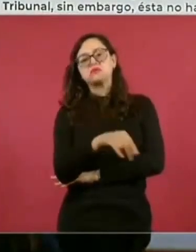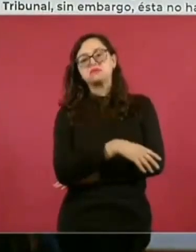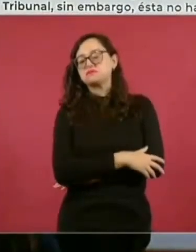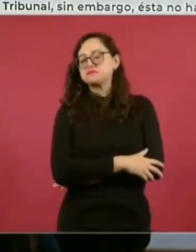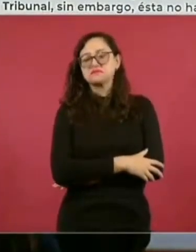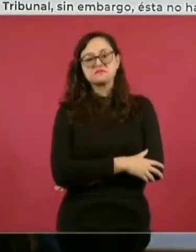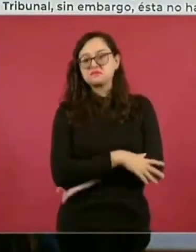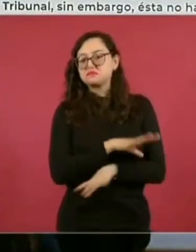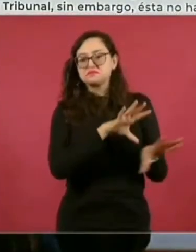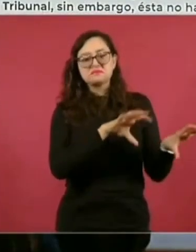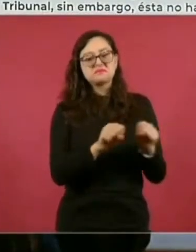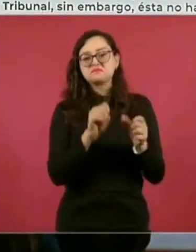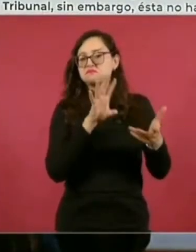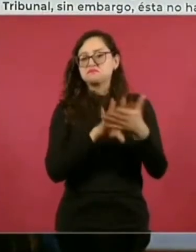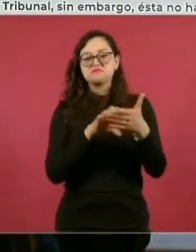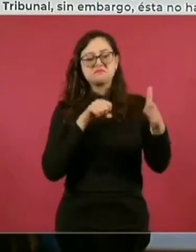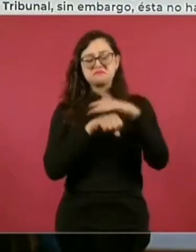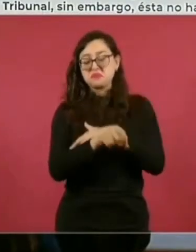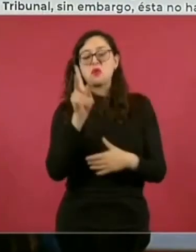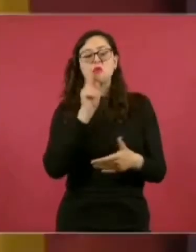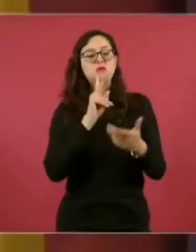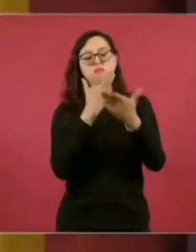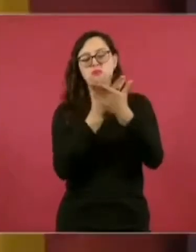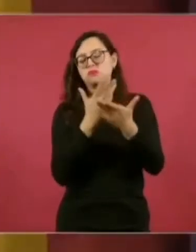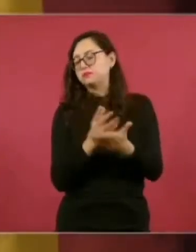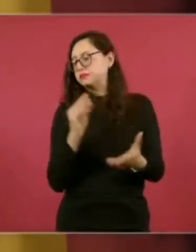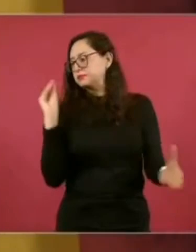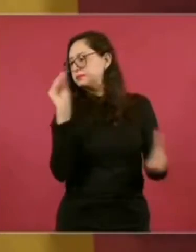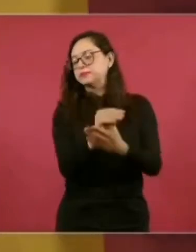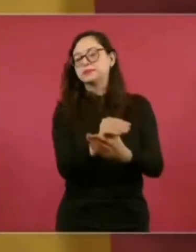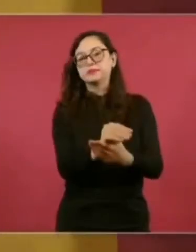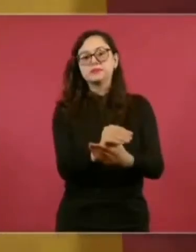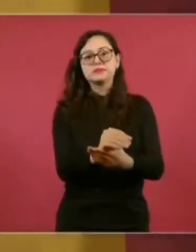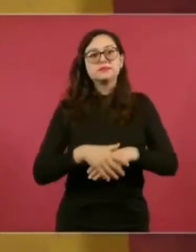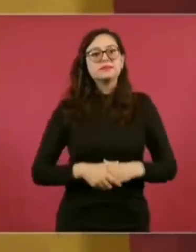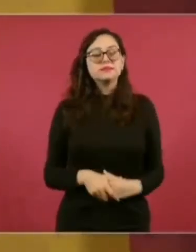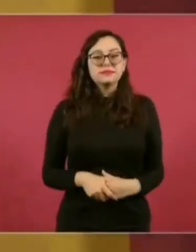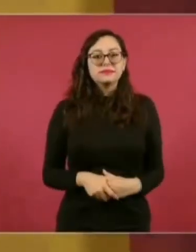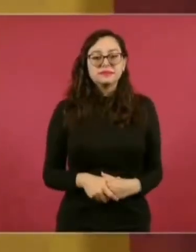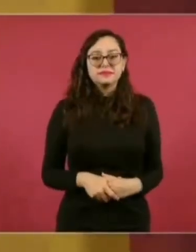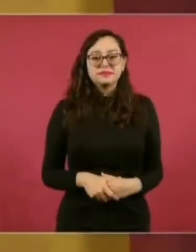y no valoró las pruebas recabadas por la Fiscalía.